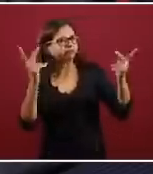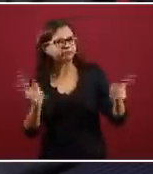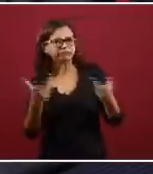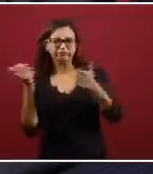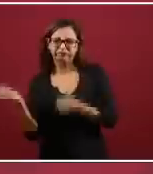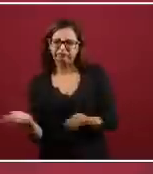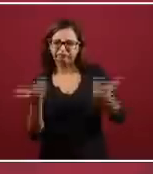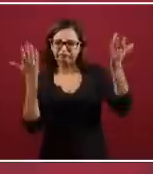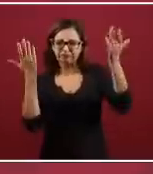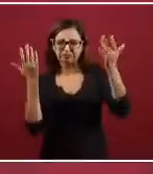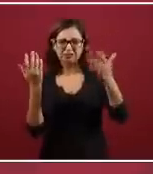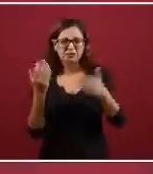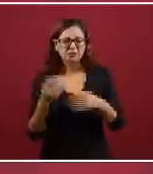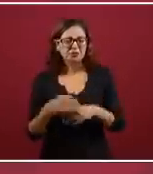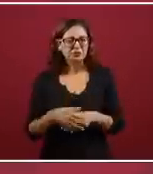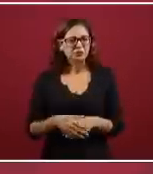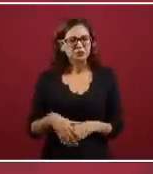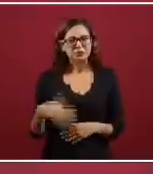Hay una gráfica